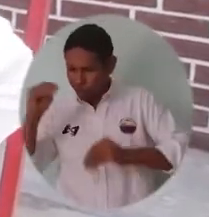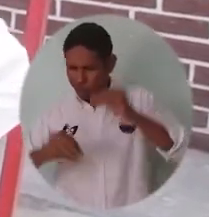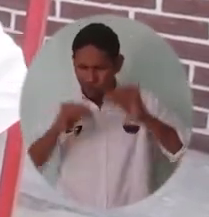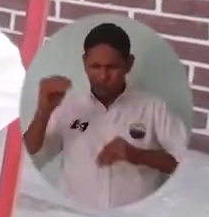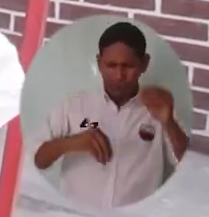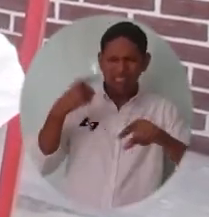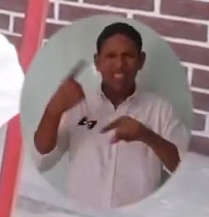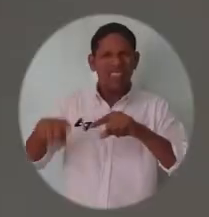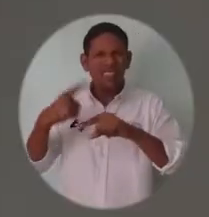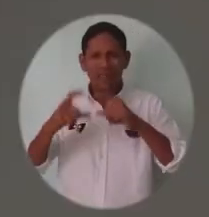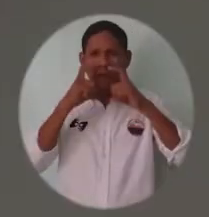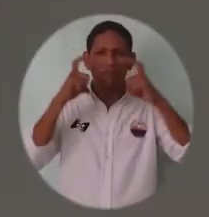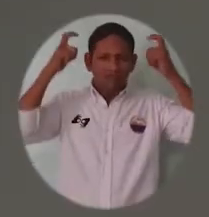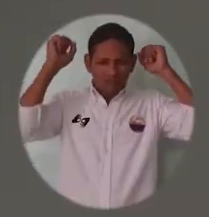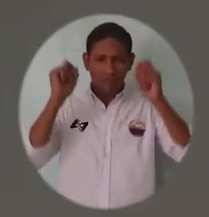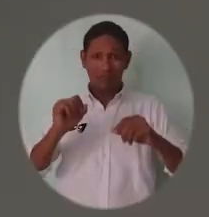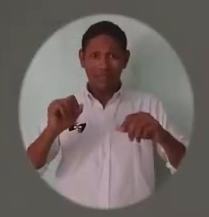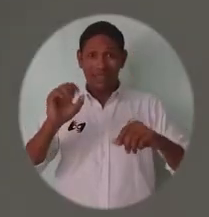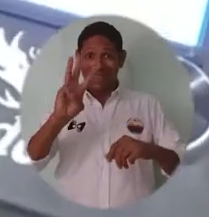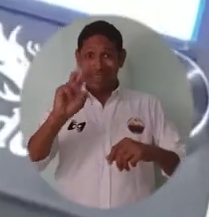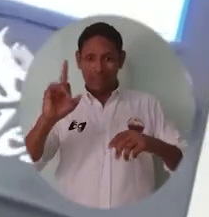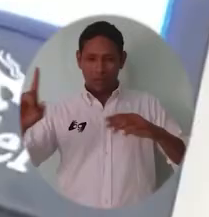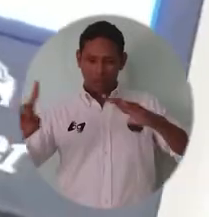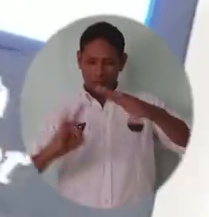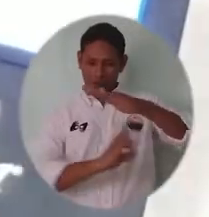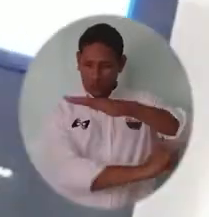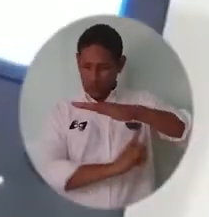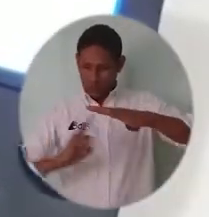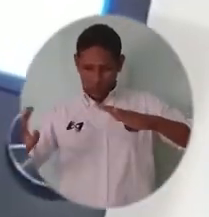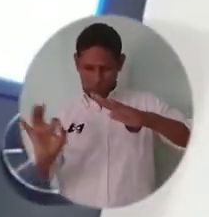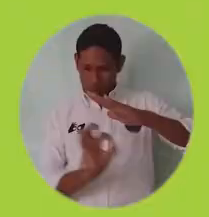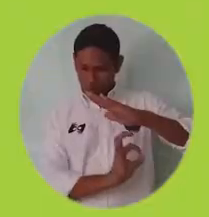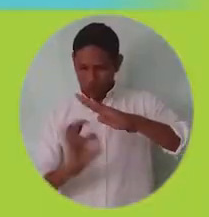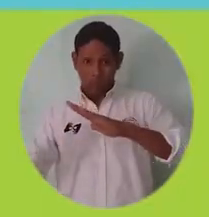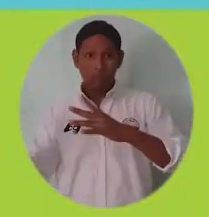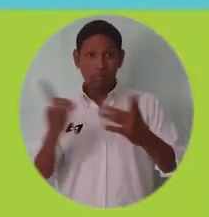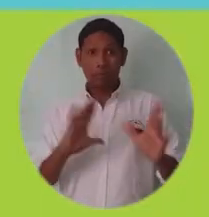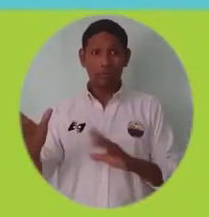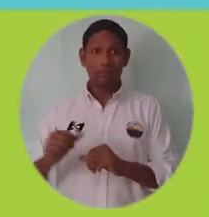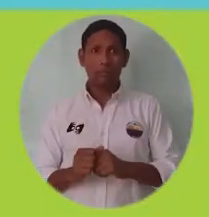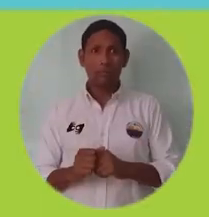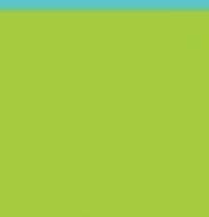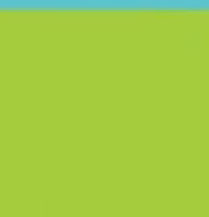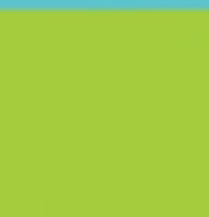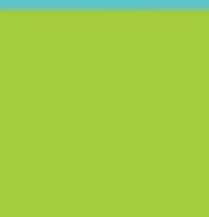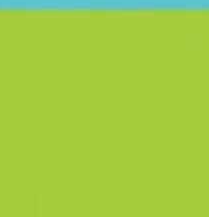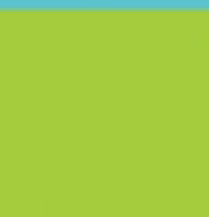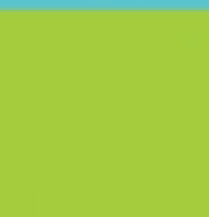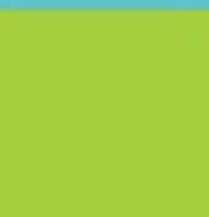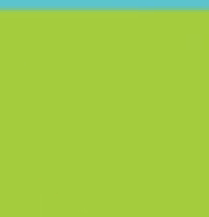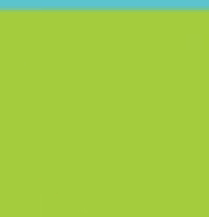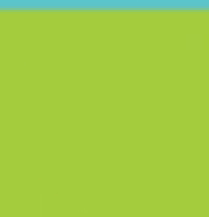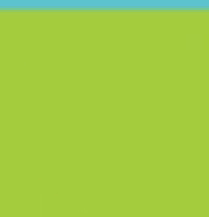de la institución, que diseñaron máscaras antifluidos con impresión 3D.